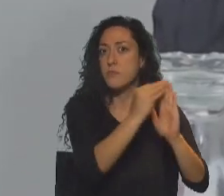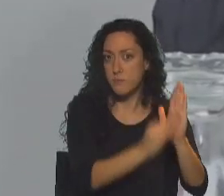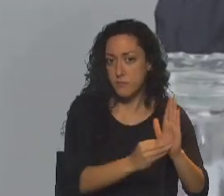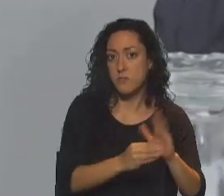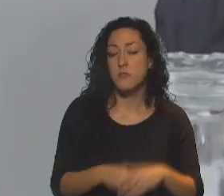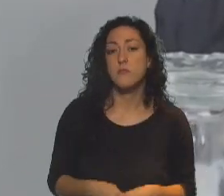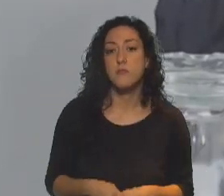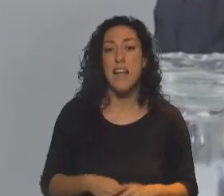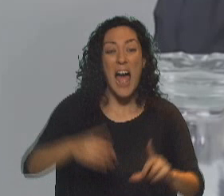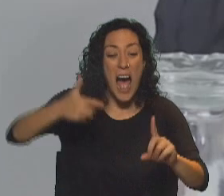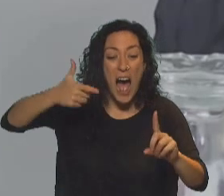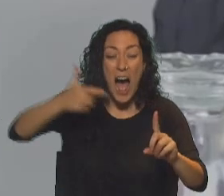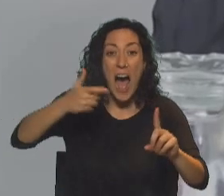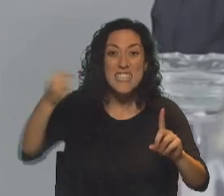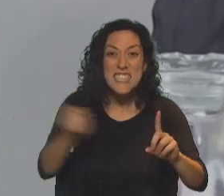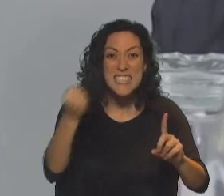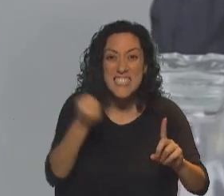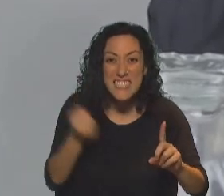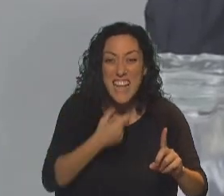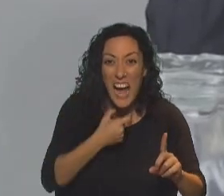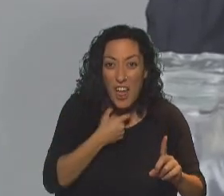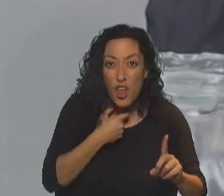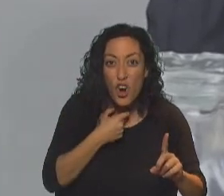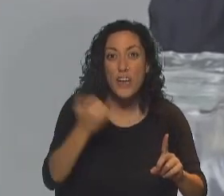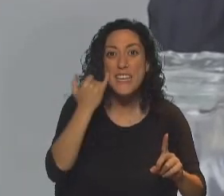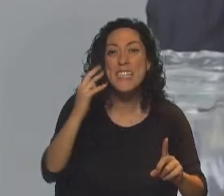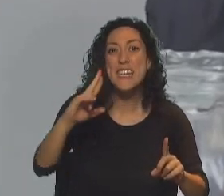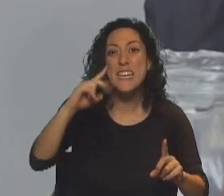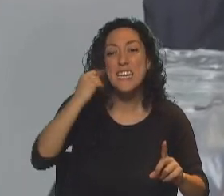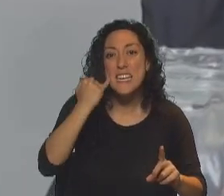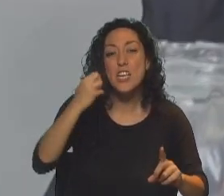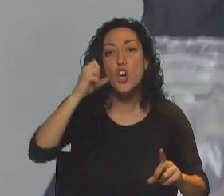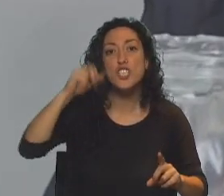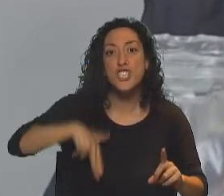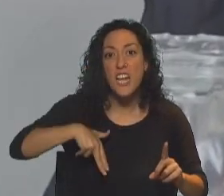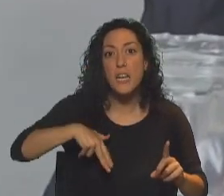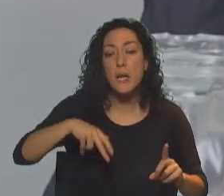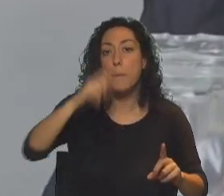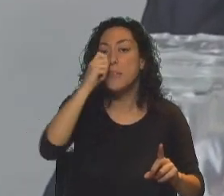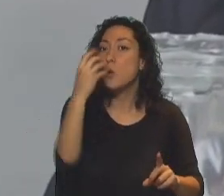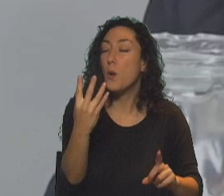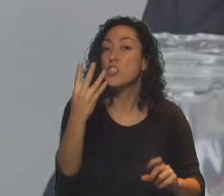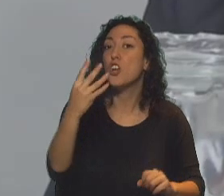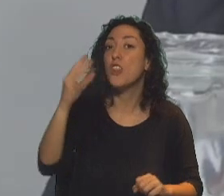El atentado fue el 24 de diciembre, pero el 21 de enero del 30,